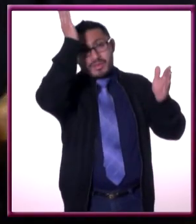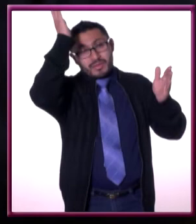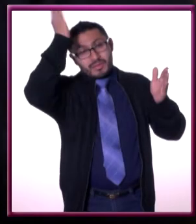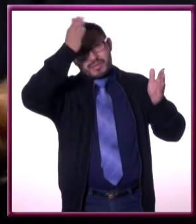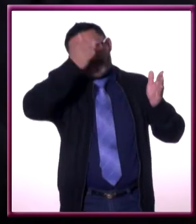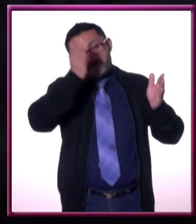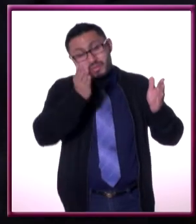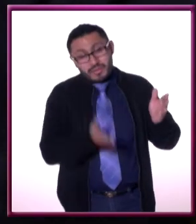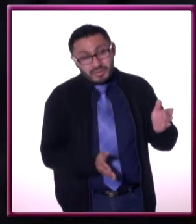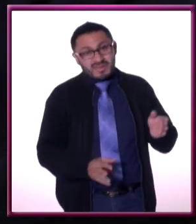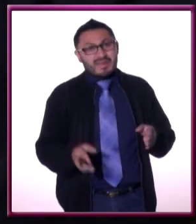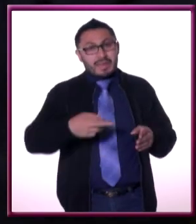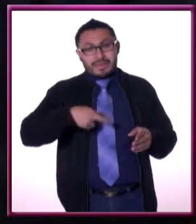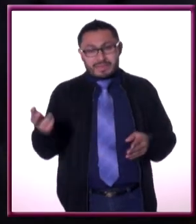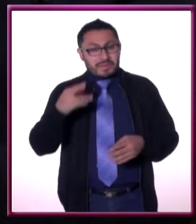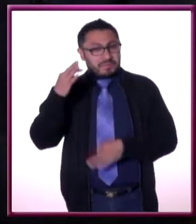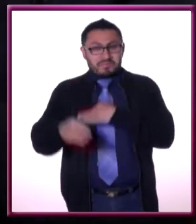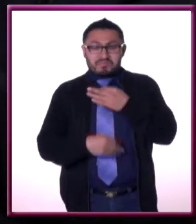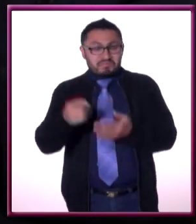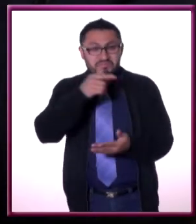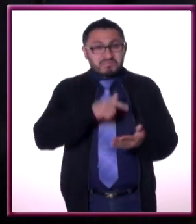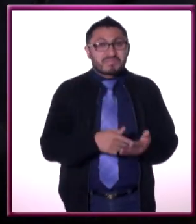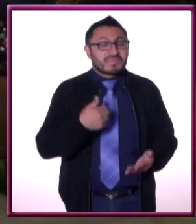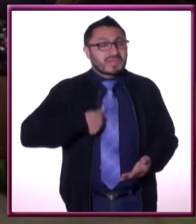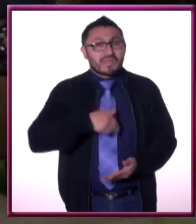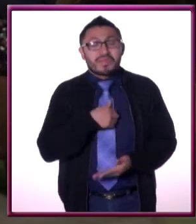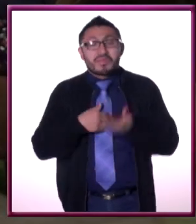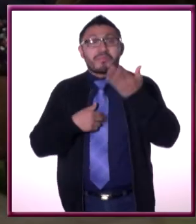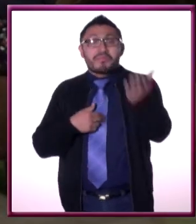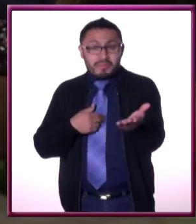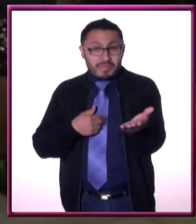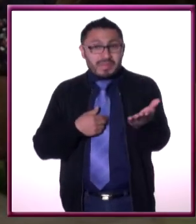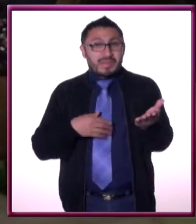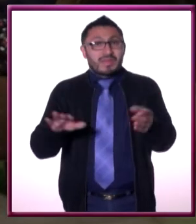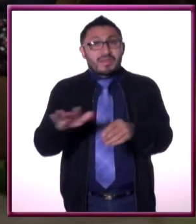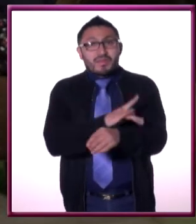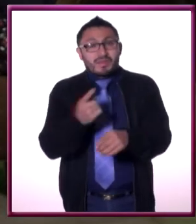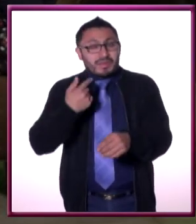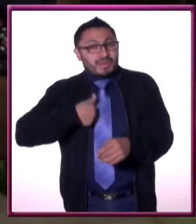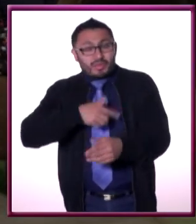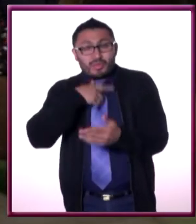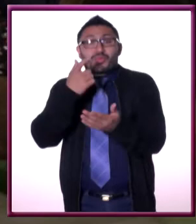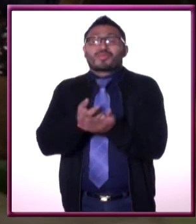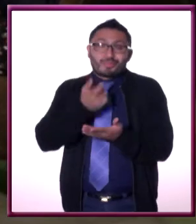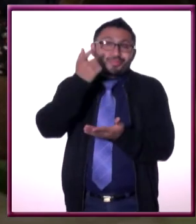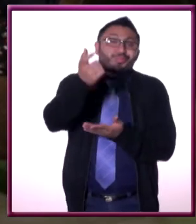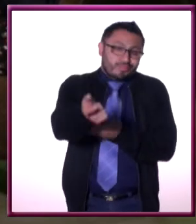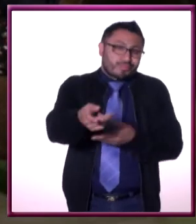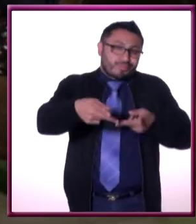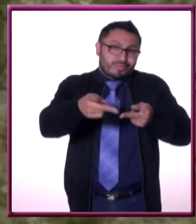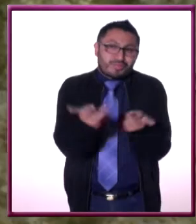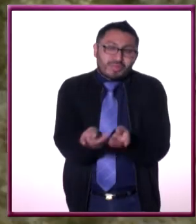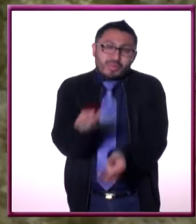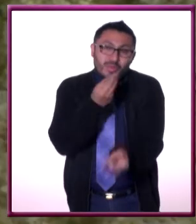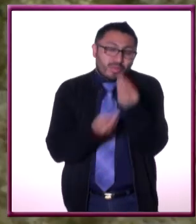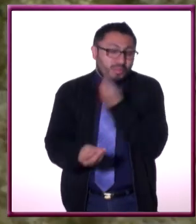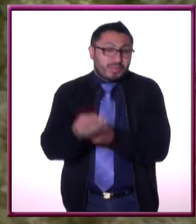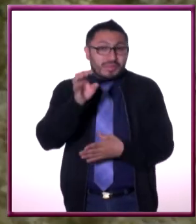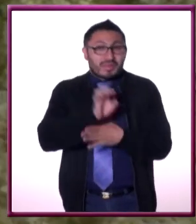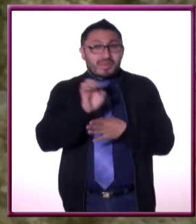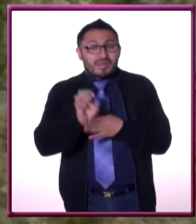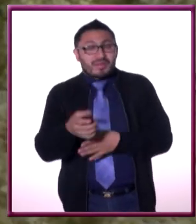los restaurantes, en todos lados. La cuestión es que nosotros los tenemos que pedir, Claro. porque nosotros somos los que pagamos por el platillo.